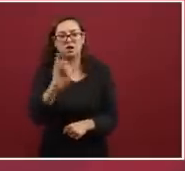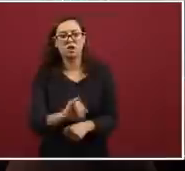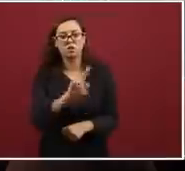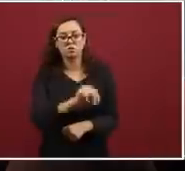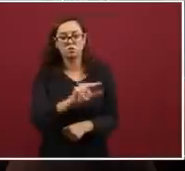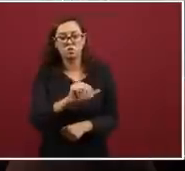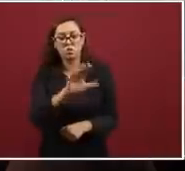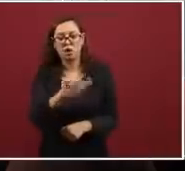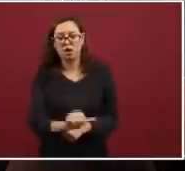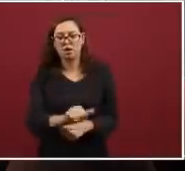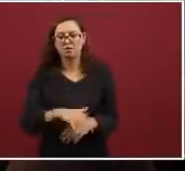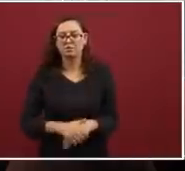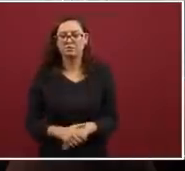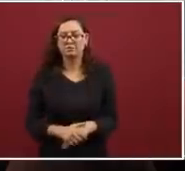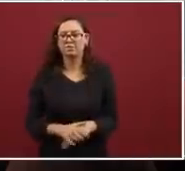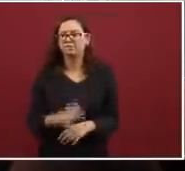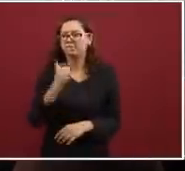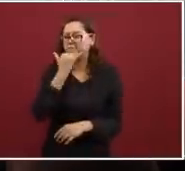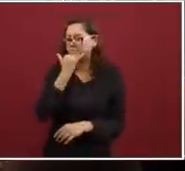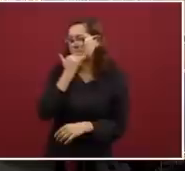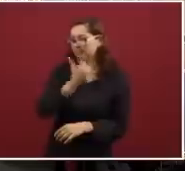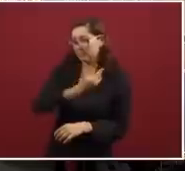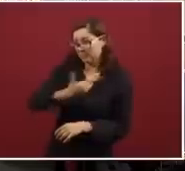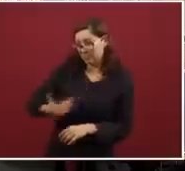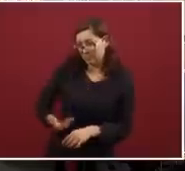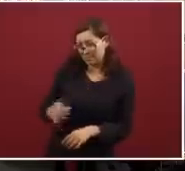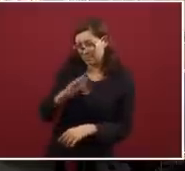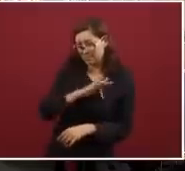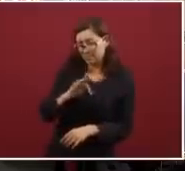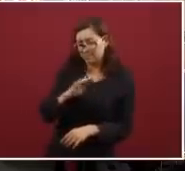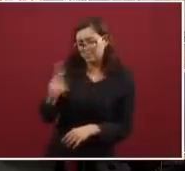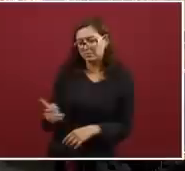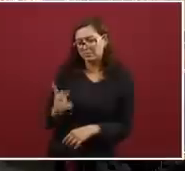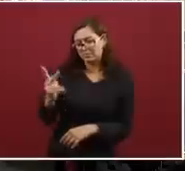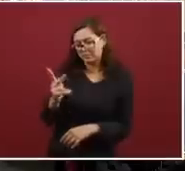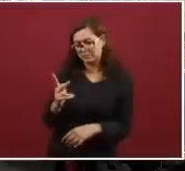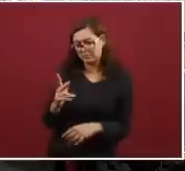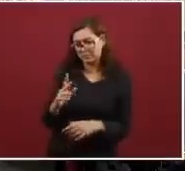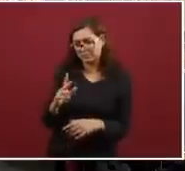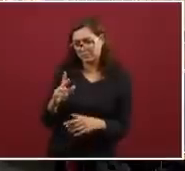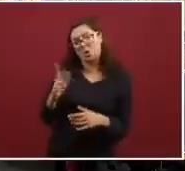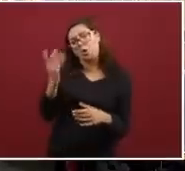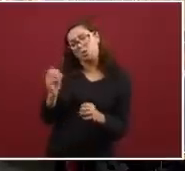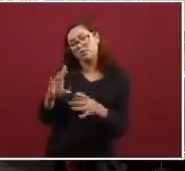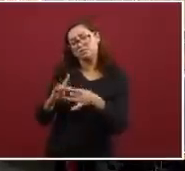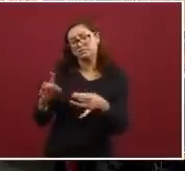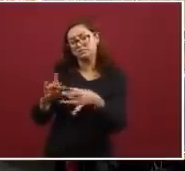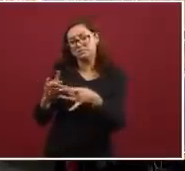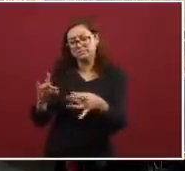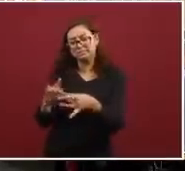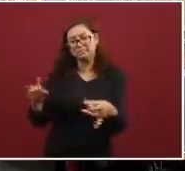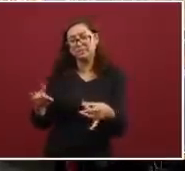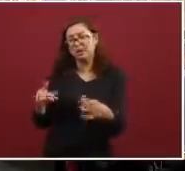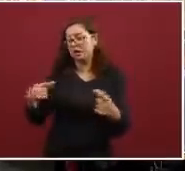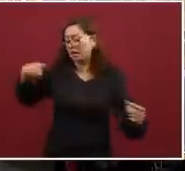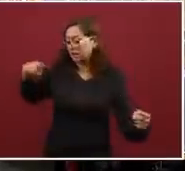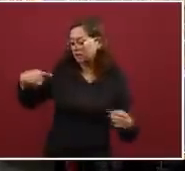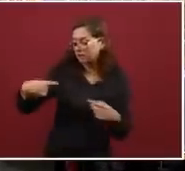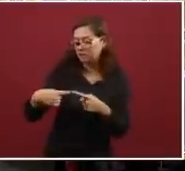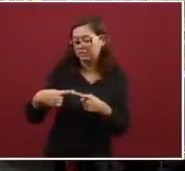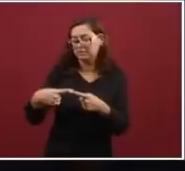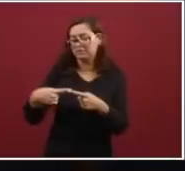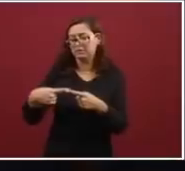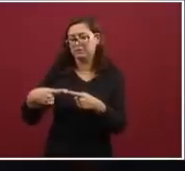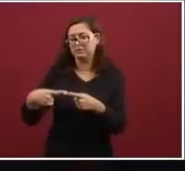usted me permite, presidente, el análisis era en base a que precisamente, como usted ha dicho, en este periodo